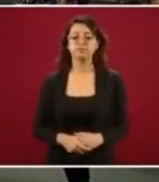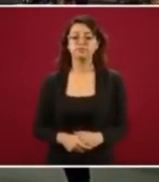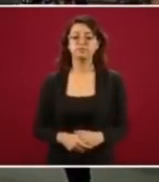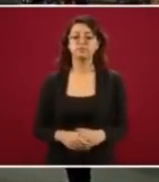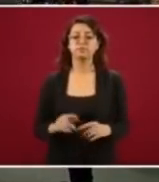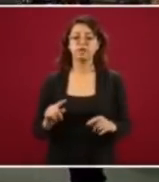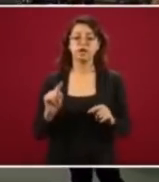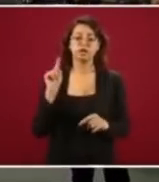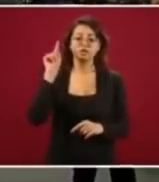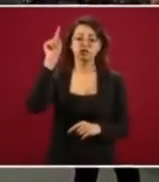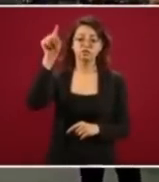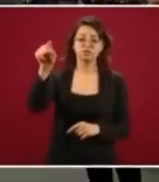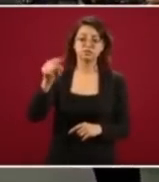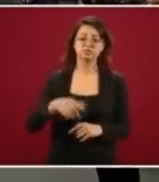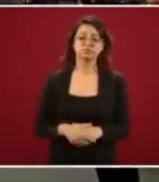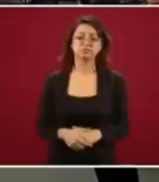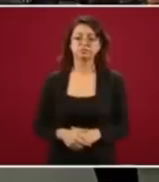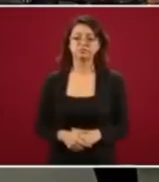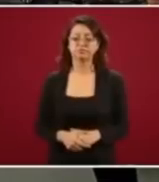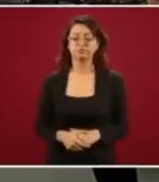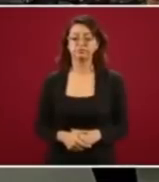atrás.